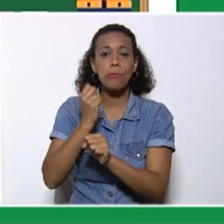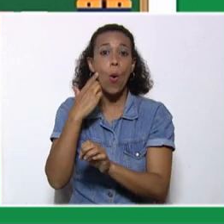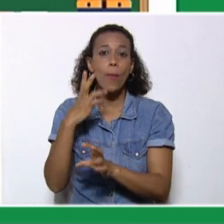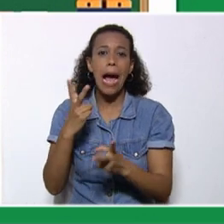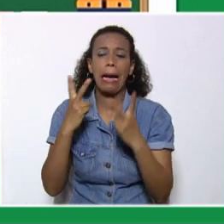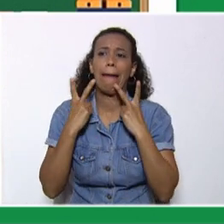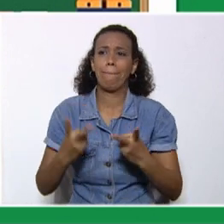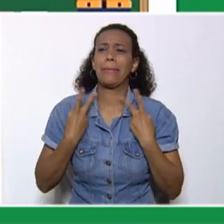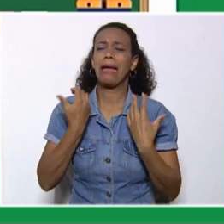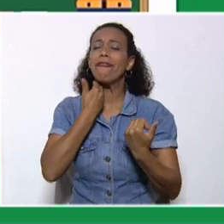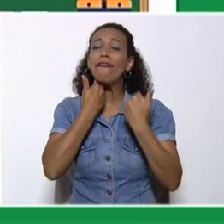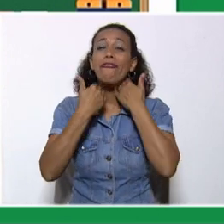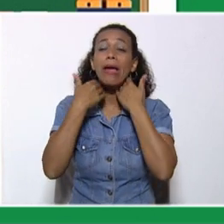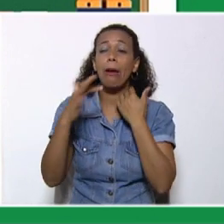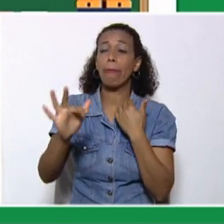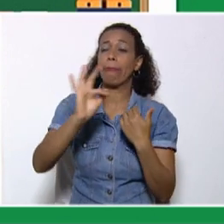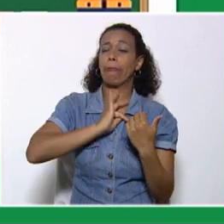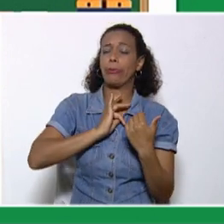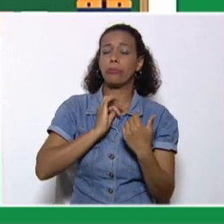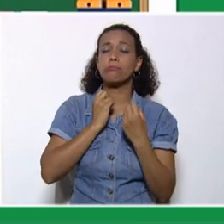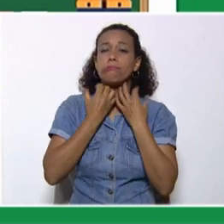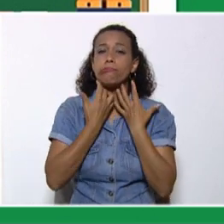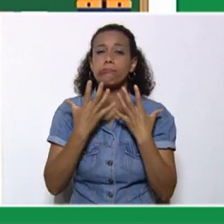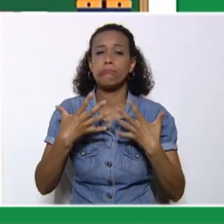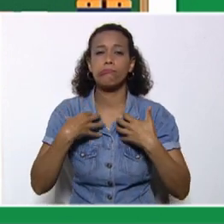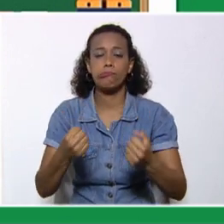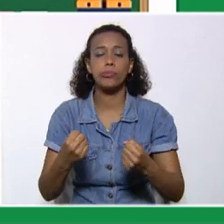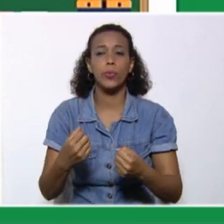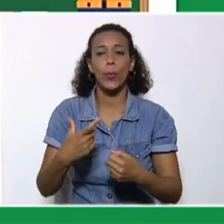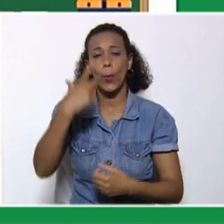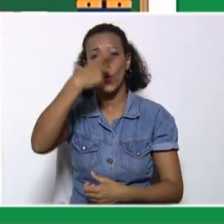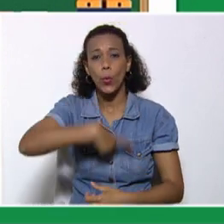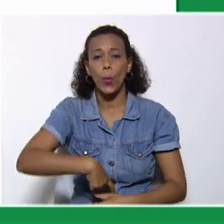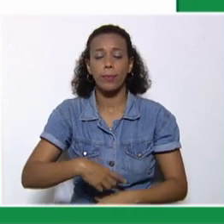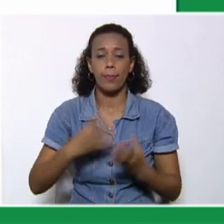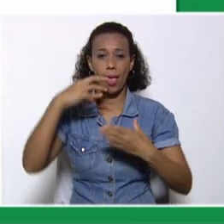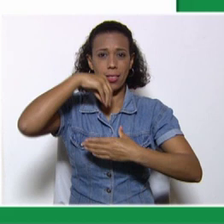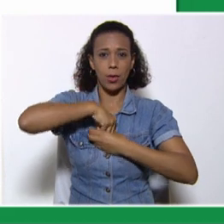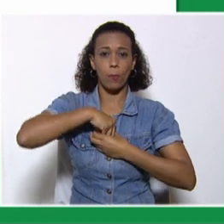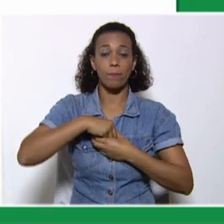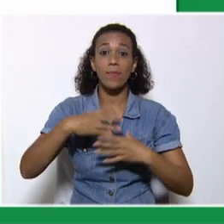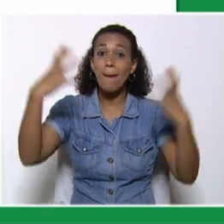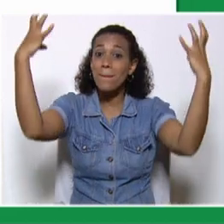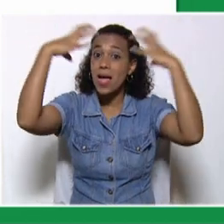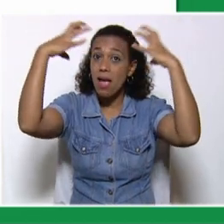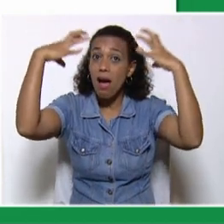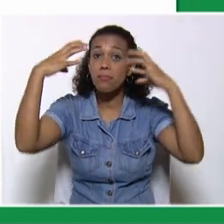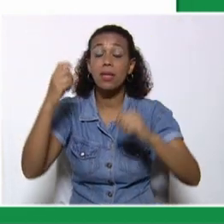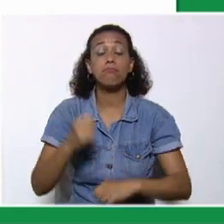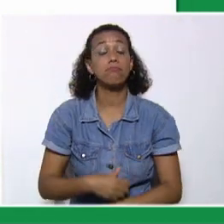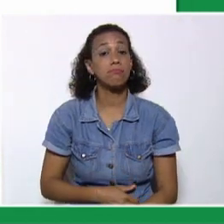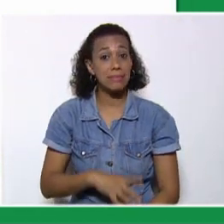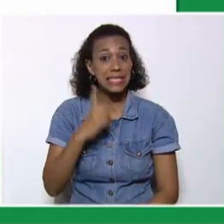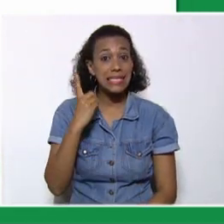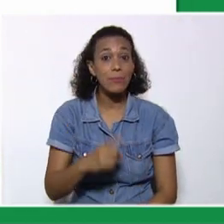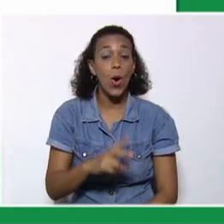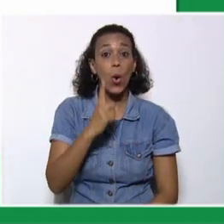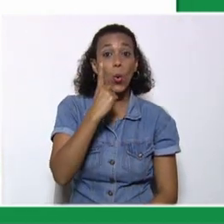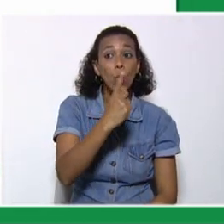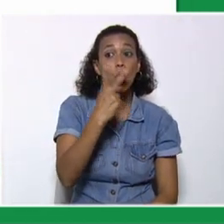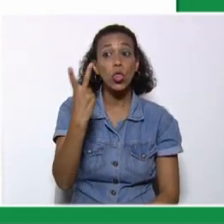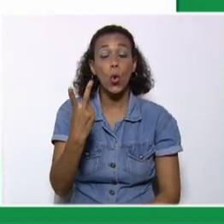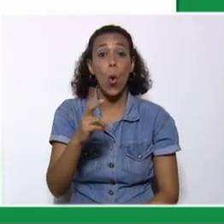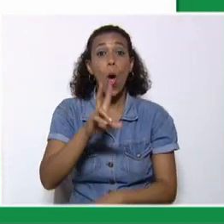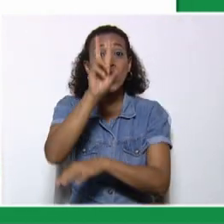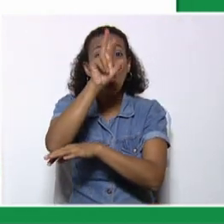prevenir virus y gérmenes que atentan con nuestra salud corporal y orgánica. Bañarse. Debes darte de